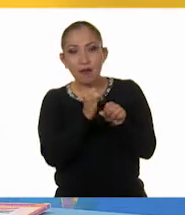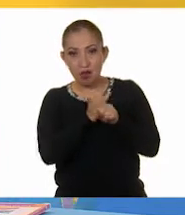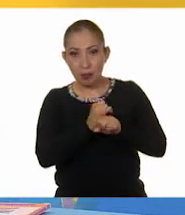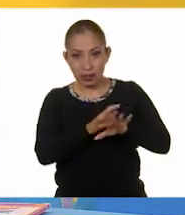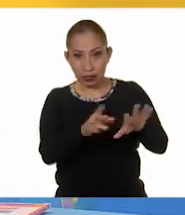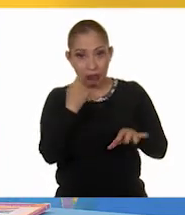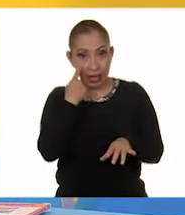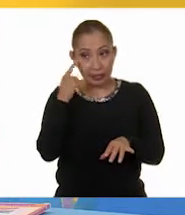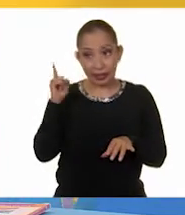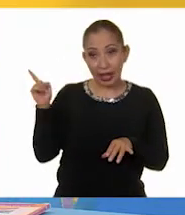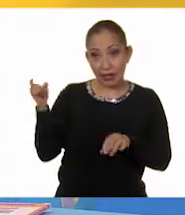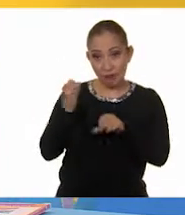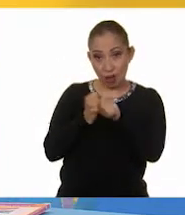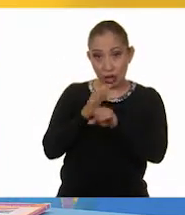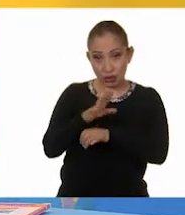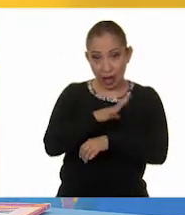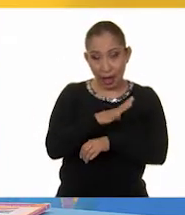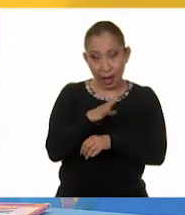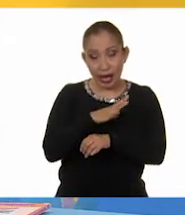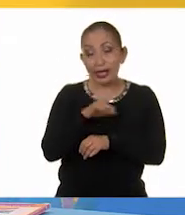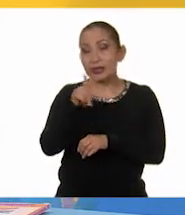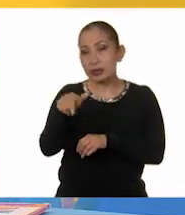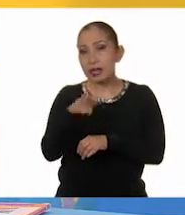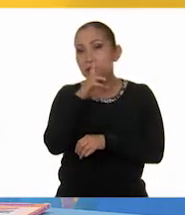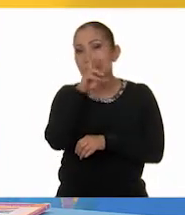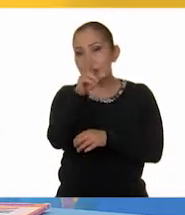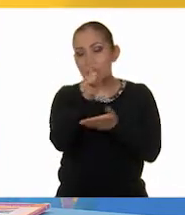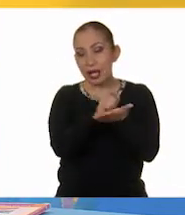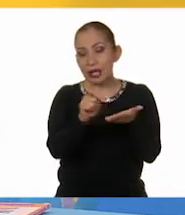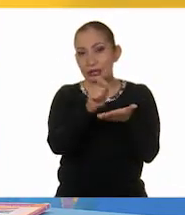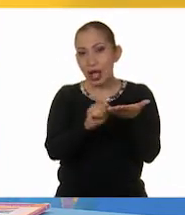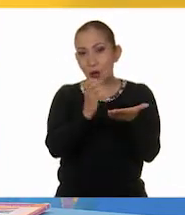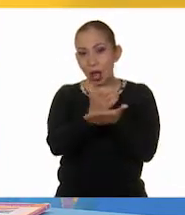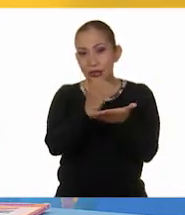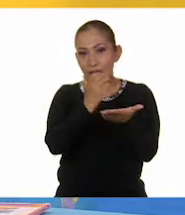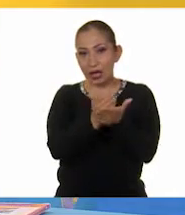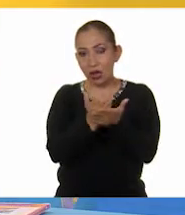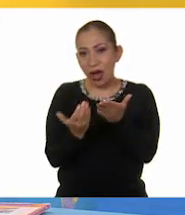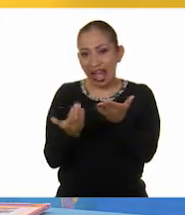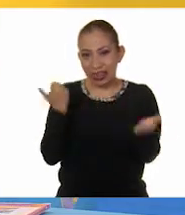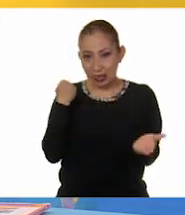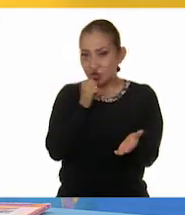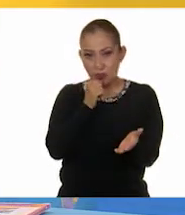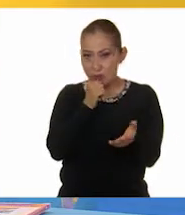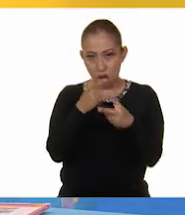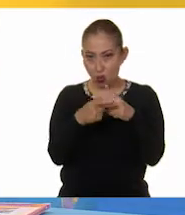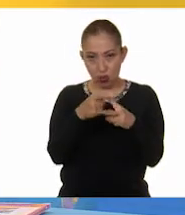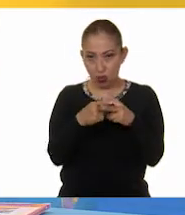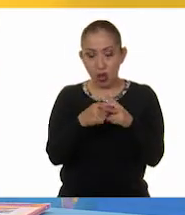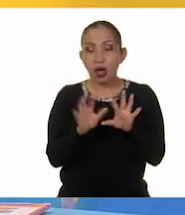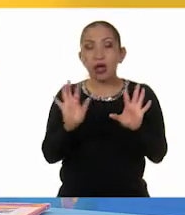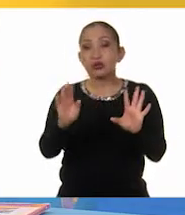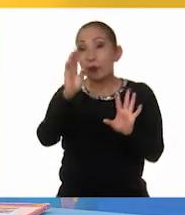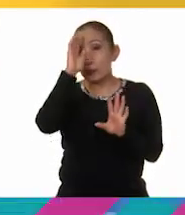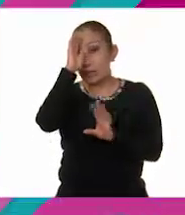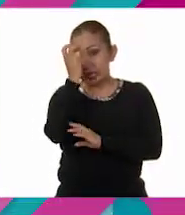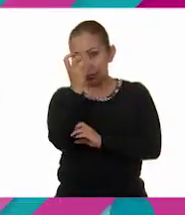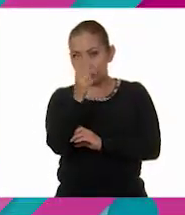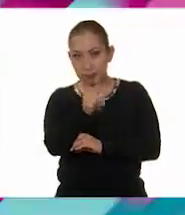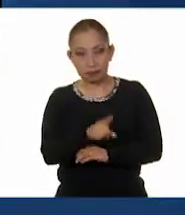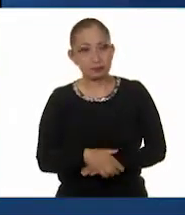información. Observemos los datos y contestemos en nuestro cuaderno antes de iniciar con los cálculos. Consideren lo